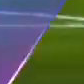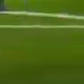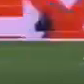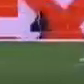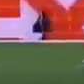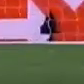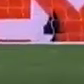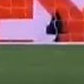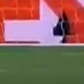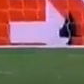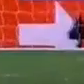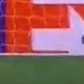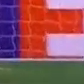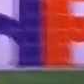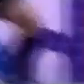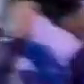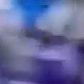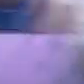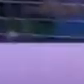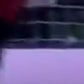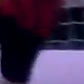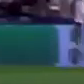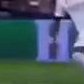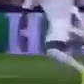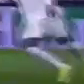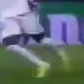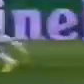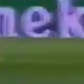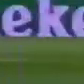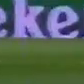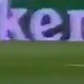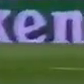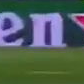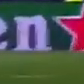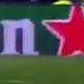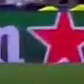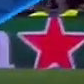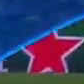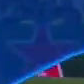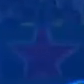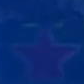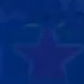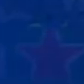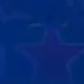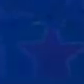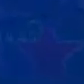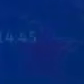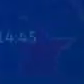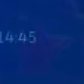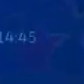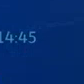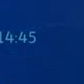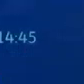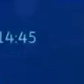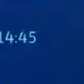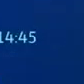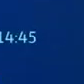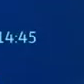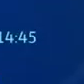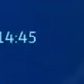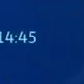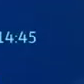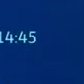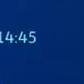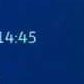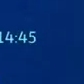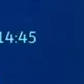y Kevin De Bruyne, dejan la eliminatoria igualada. A las 14:45 horas, Manchester City,